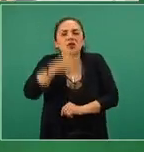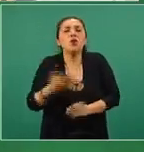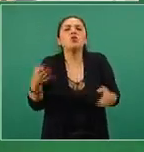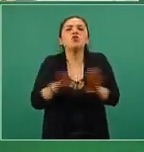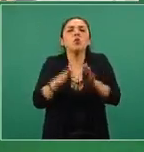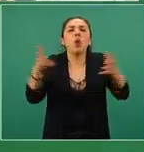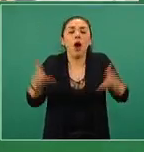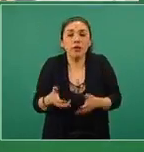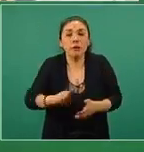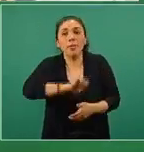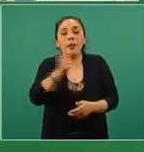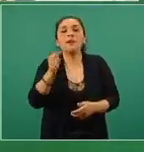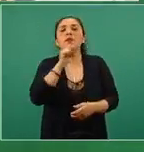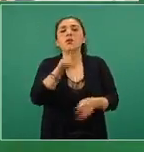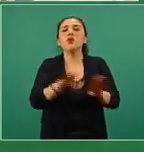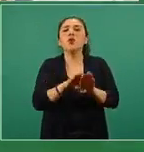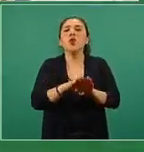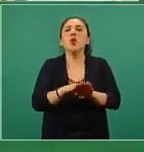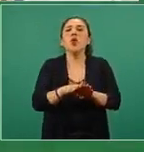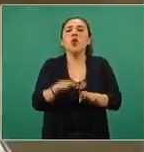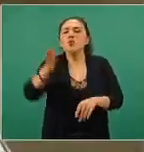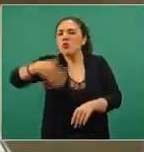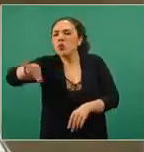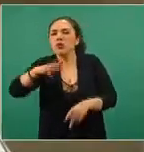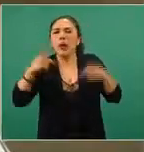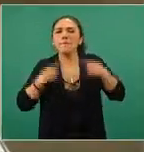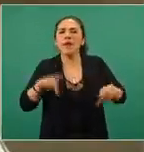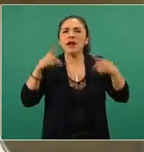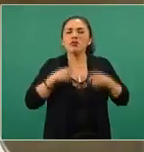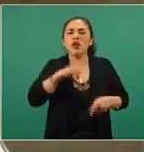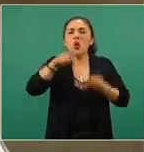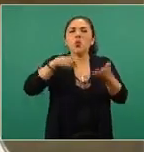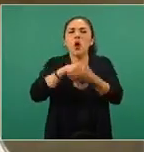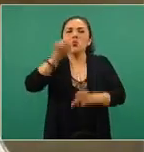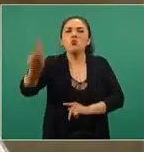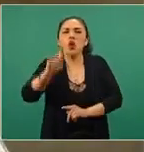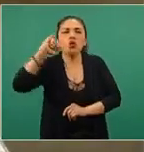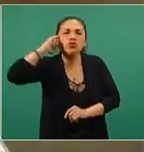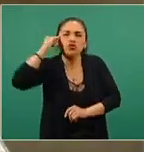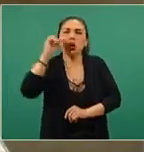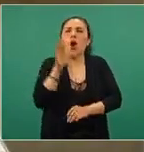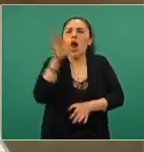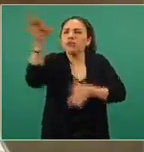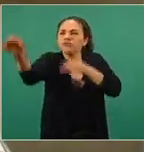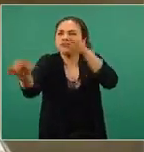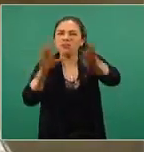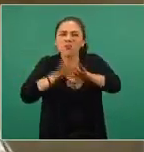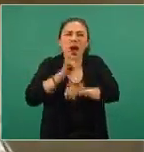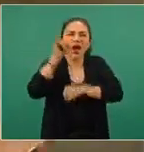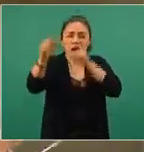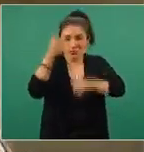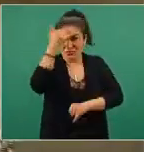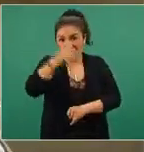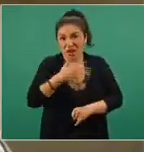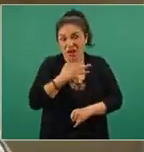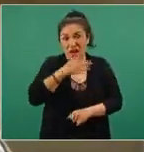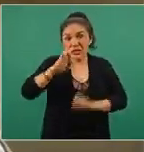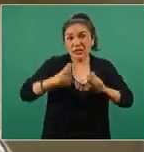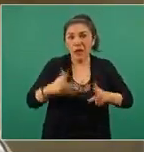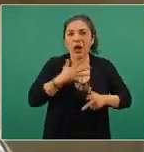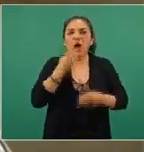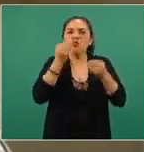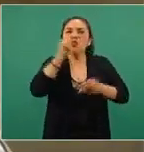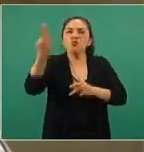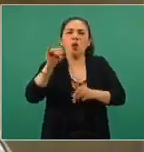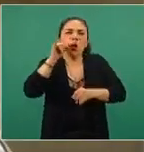hecho esto y un poco también sobre el rastreo de casos en territorios indígenas y en zonas alejadas, en zonas remotas, ¿no? Sabemos que gran parte de Chiapas tiene este tipo